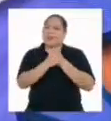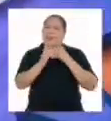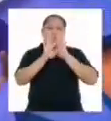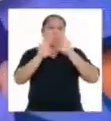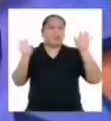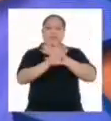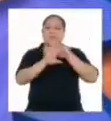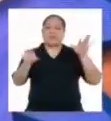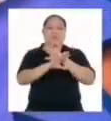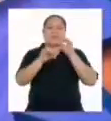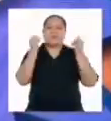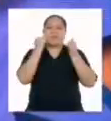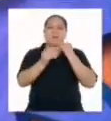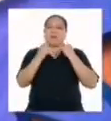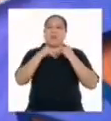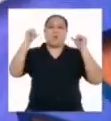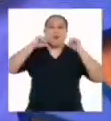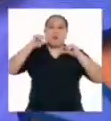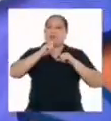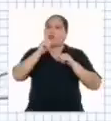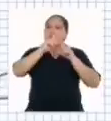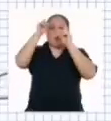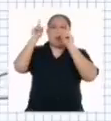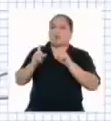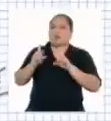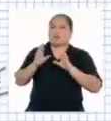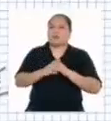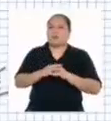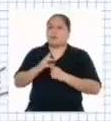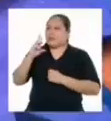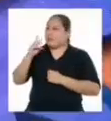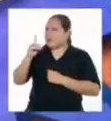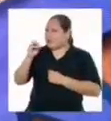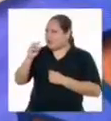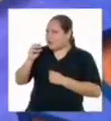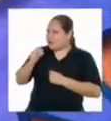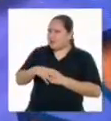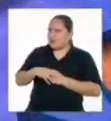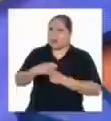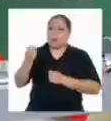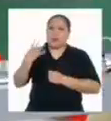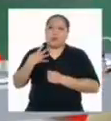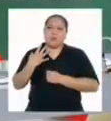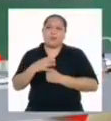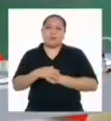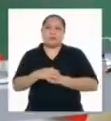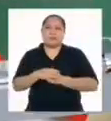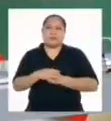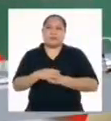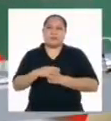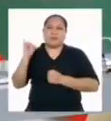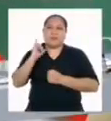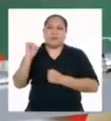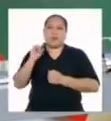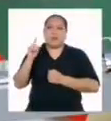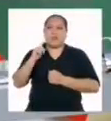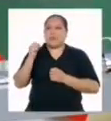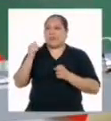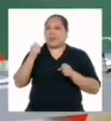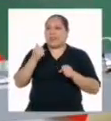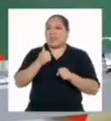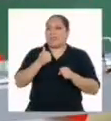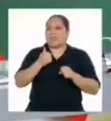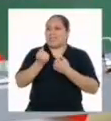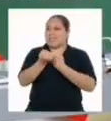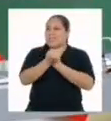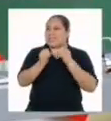¡Listo! ¡Se acabó! ¡No más villano! ¡No más acertijos! ¿Rodrigo? Dime, Jeremy. Igual no te salvas del